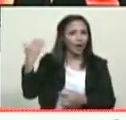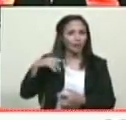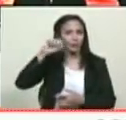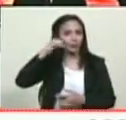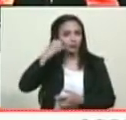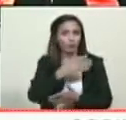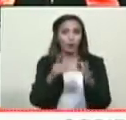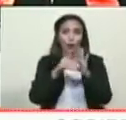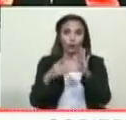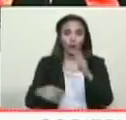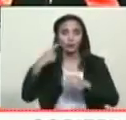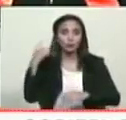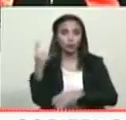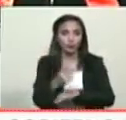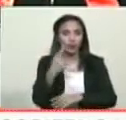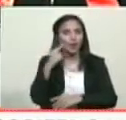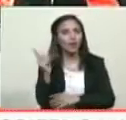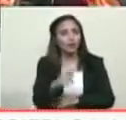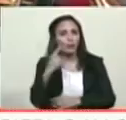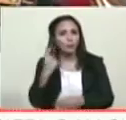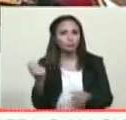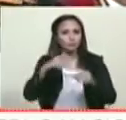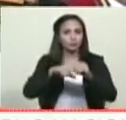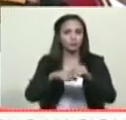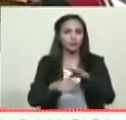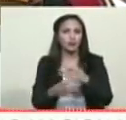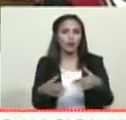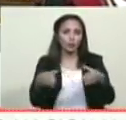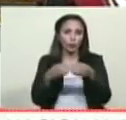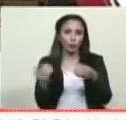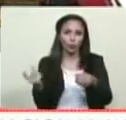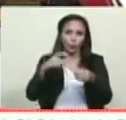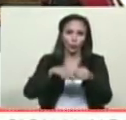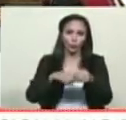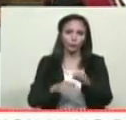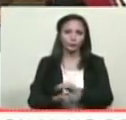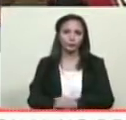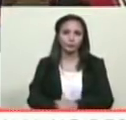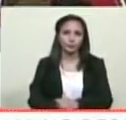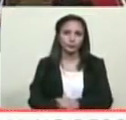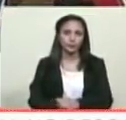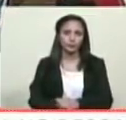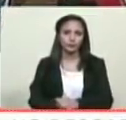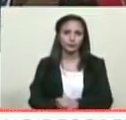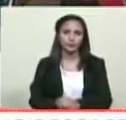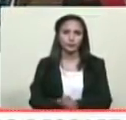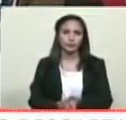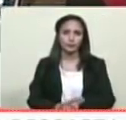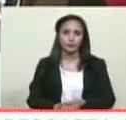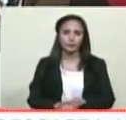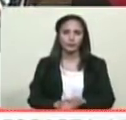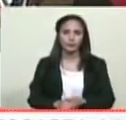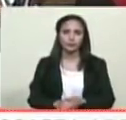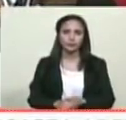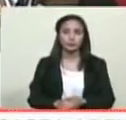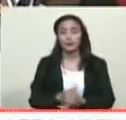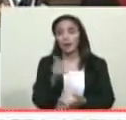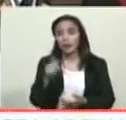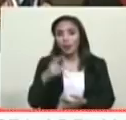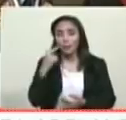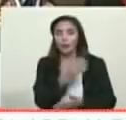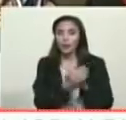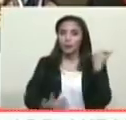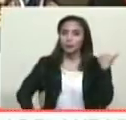derechos y al formar parte indisoluble de su nación y de su sociedad. Considerando que el hermano Evo